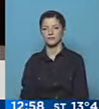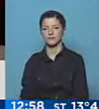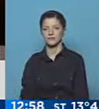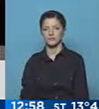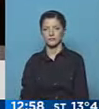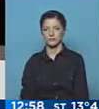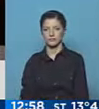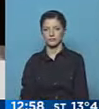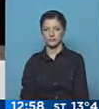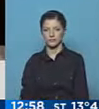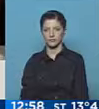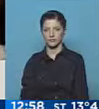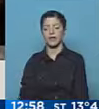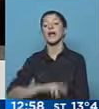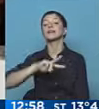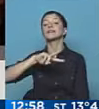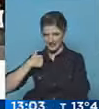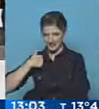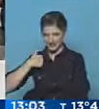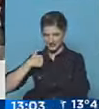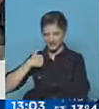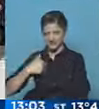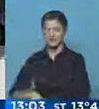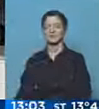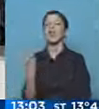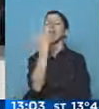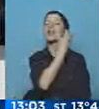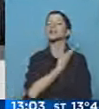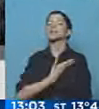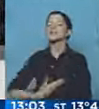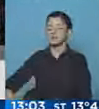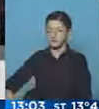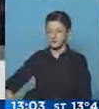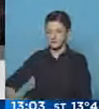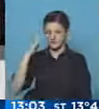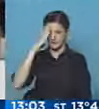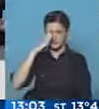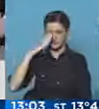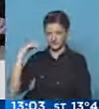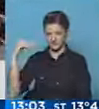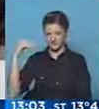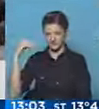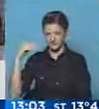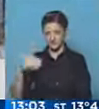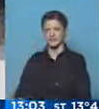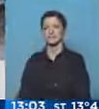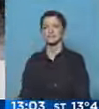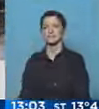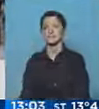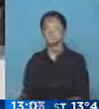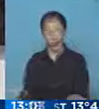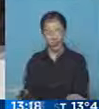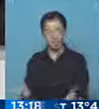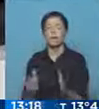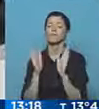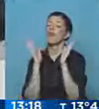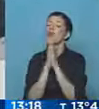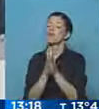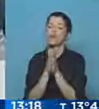de argentinos, la doctora Cristina Fernández de Kirchner.